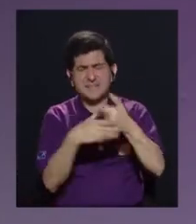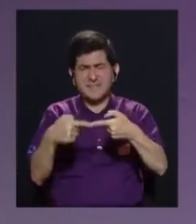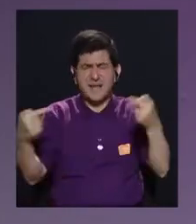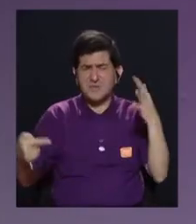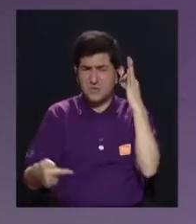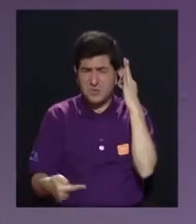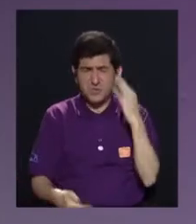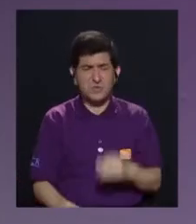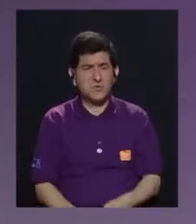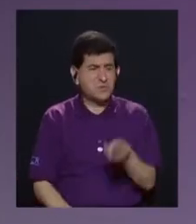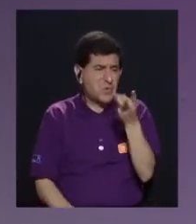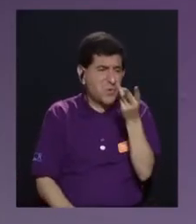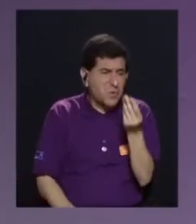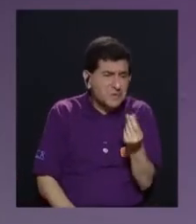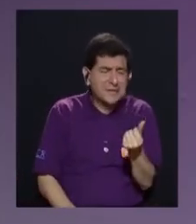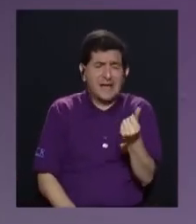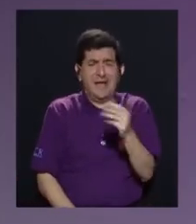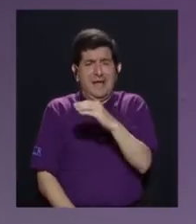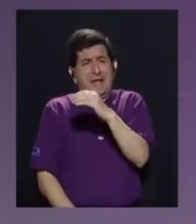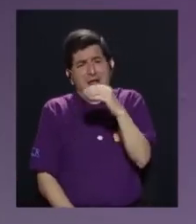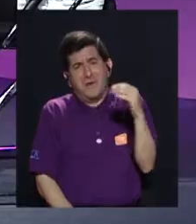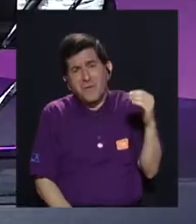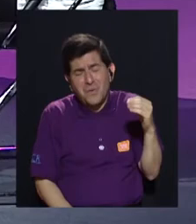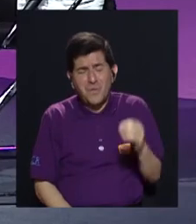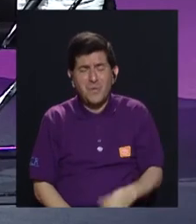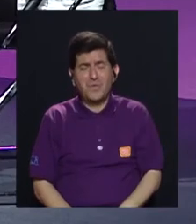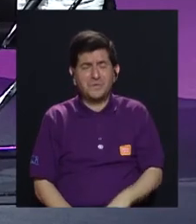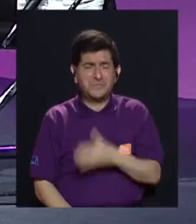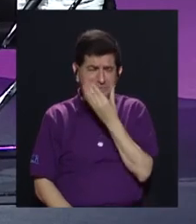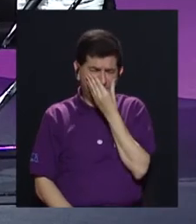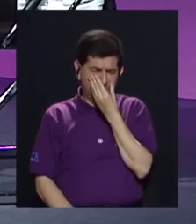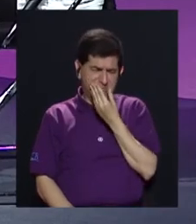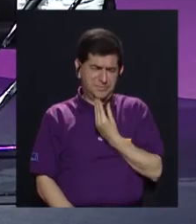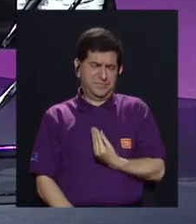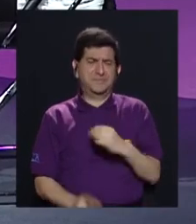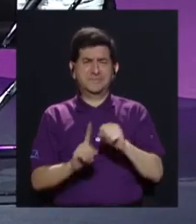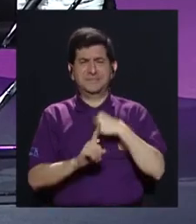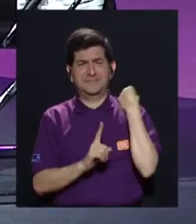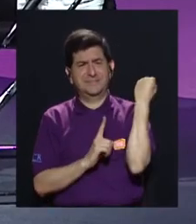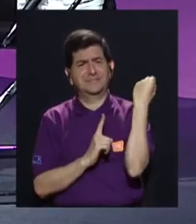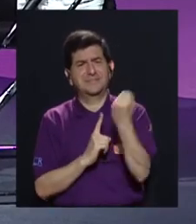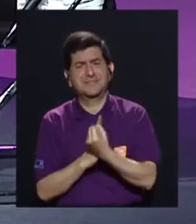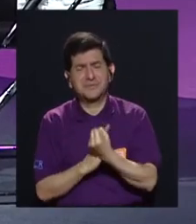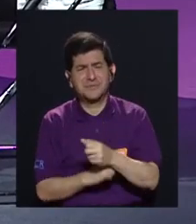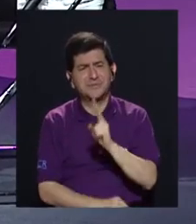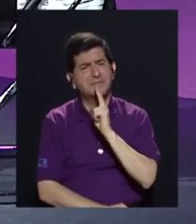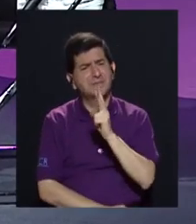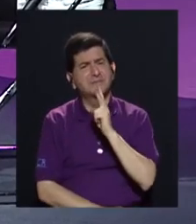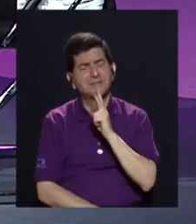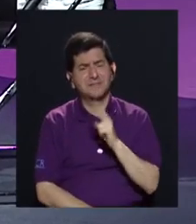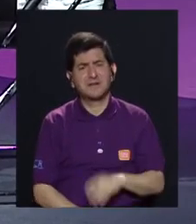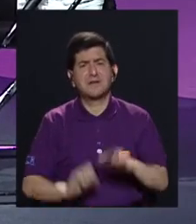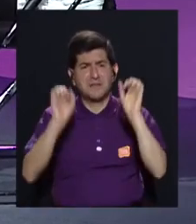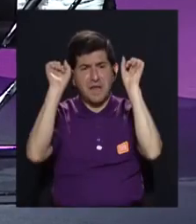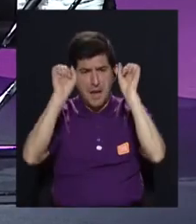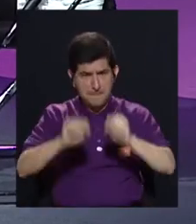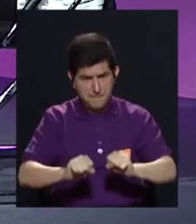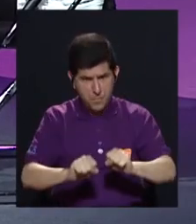para que no tengamos que seguir sufriendo por unas situaciones que realmente pueden